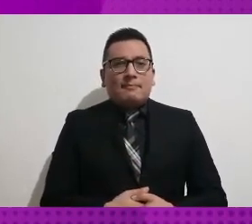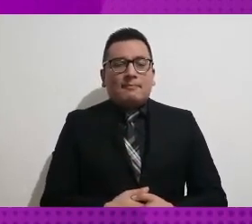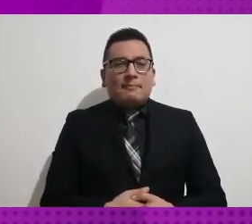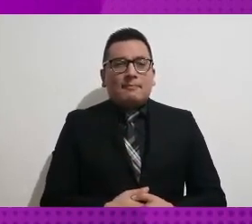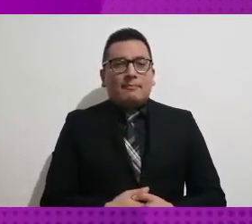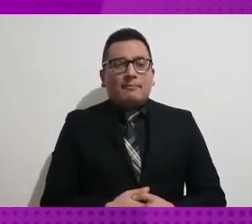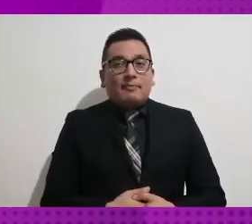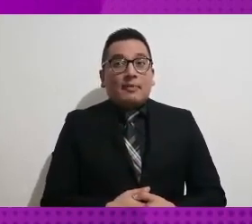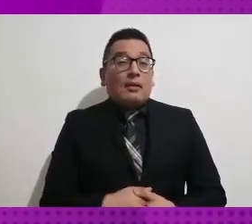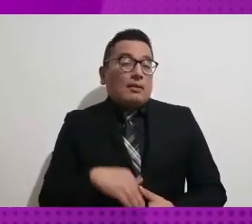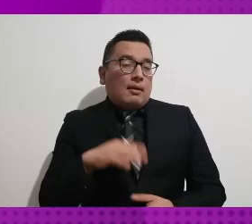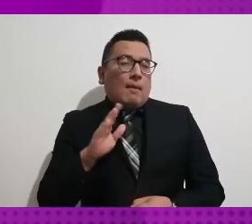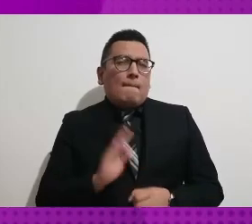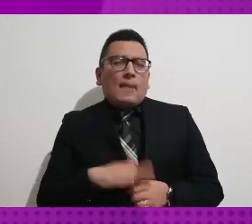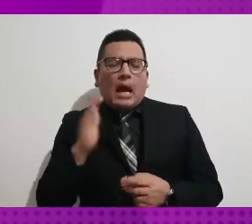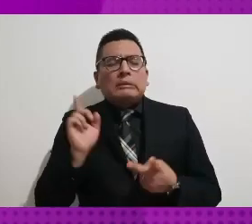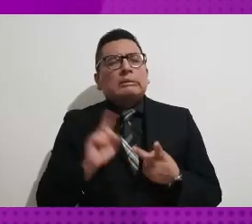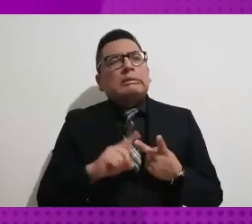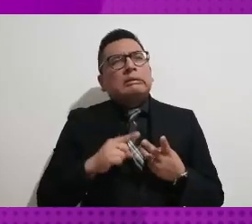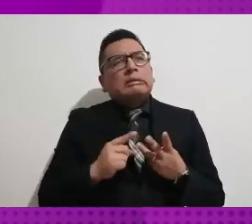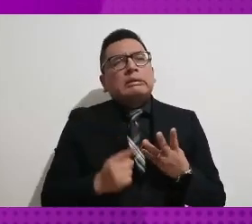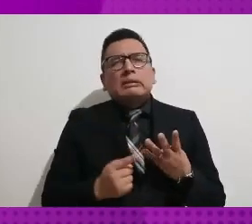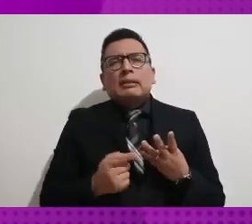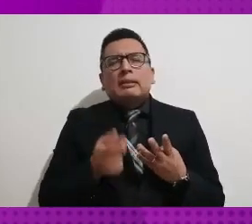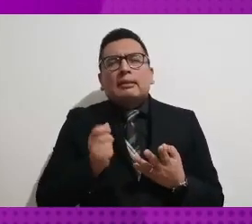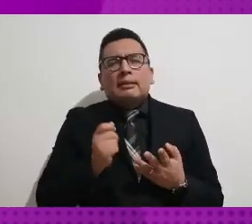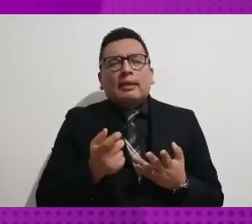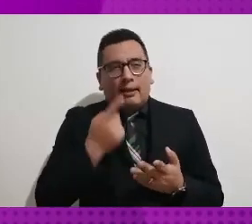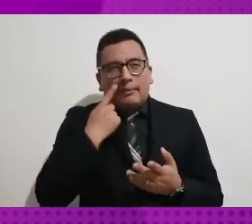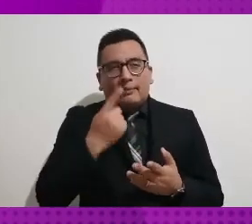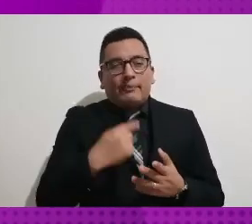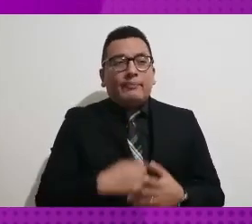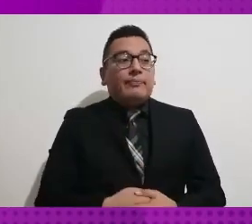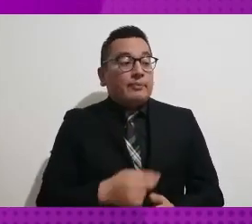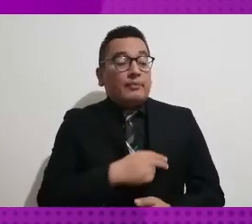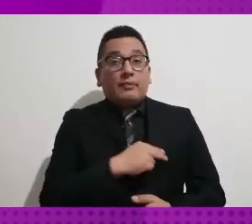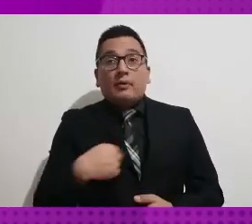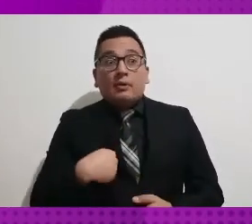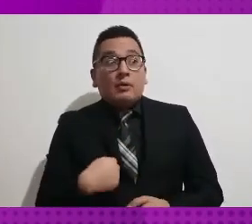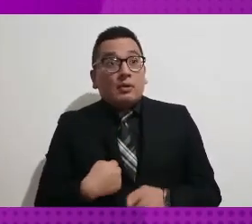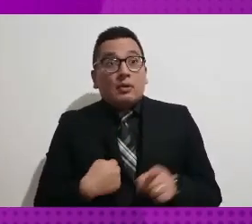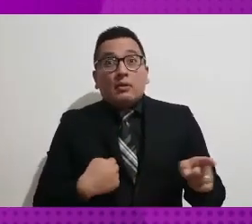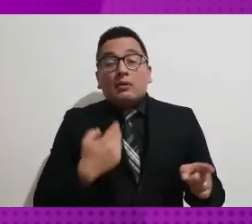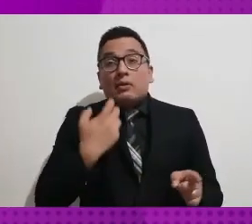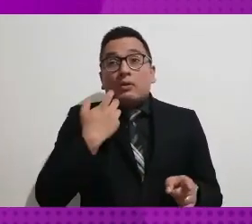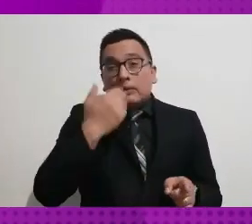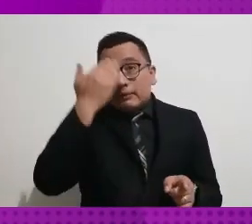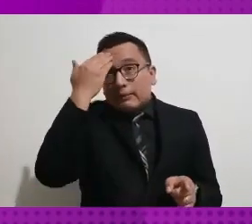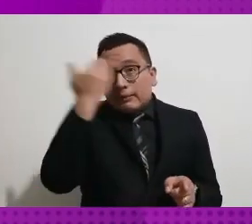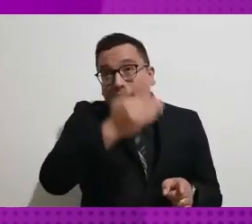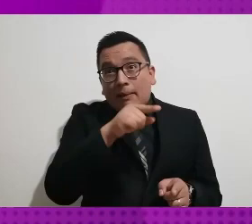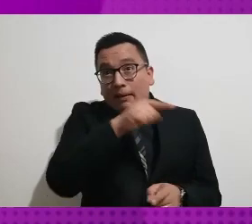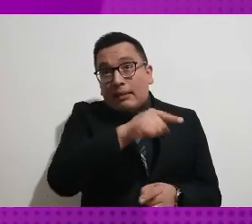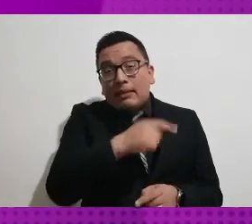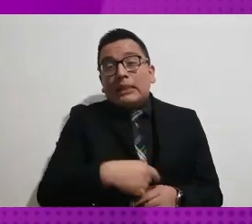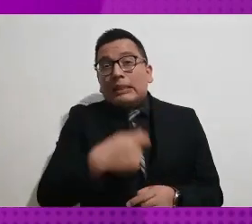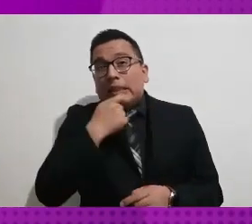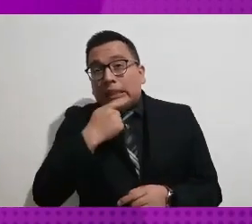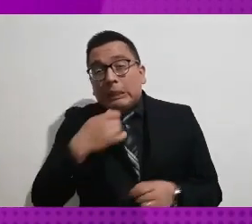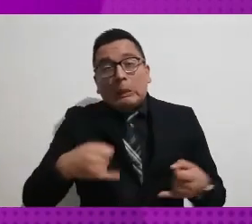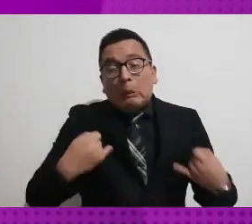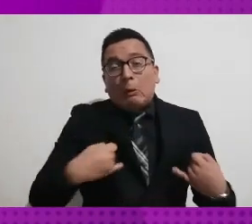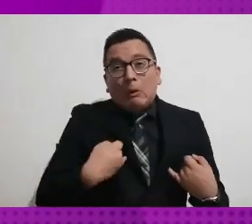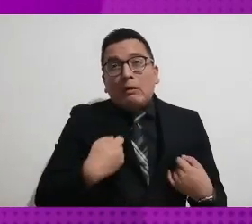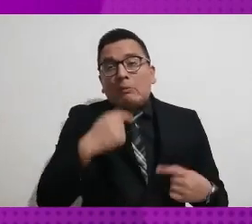Las acciones que llevamos paralelamente es que el niño o el joven o el adulto va a salir a trabajar o va a